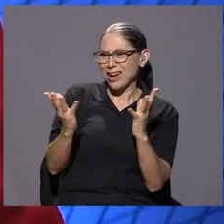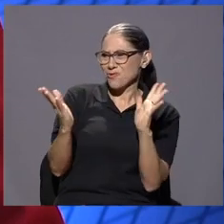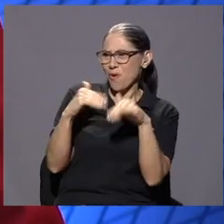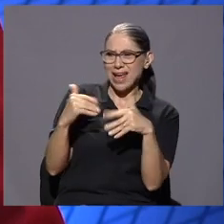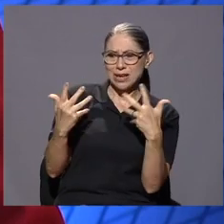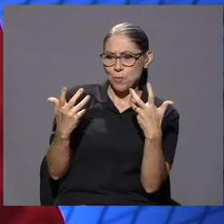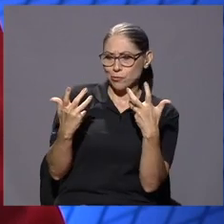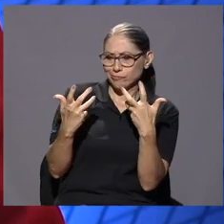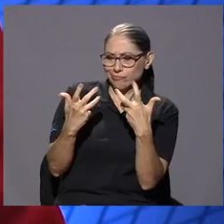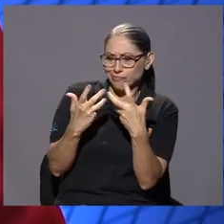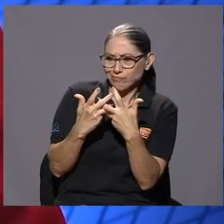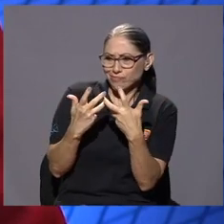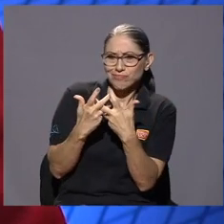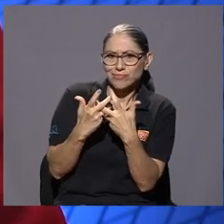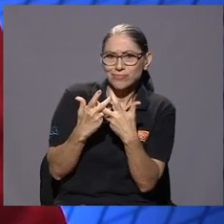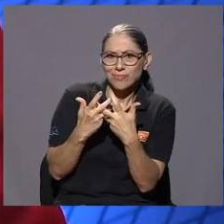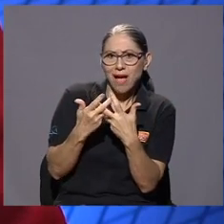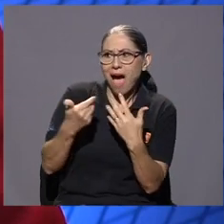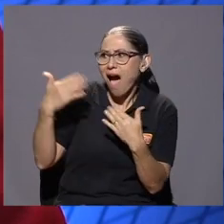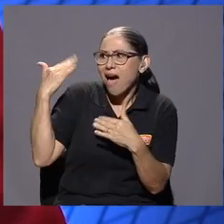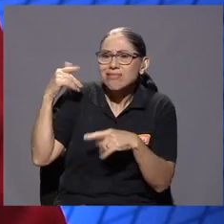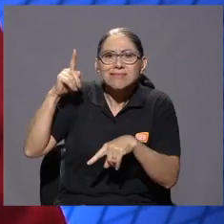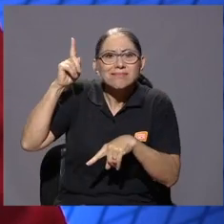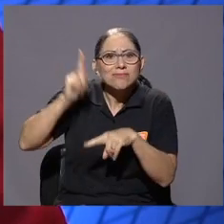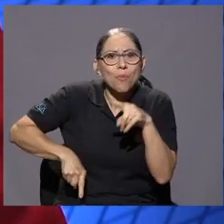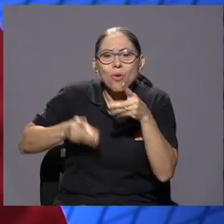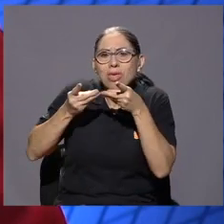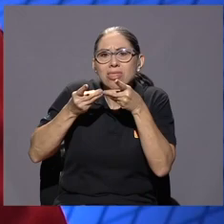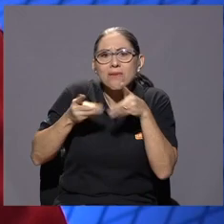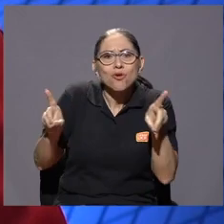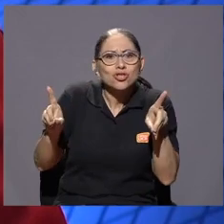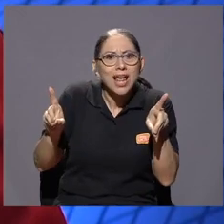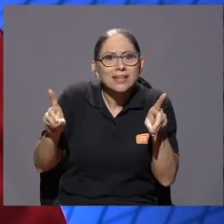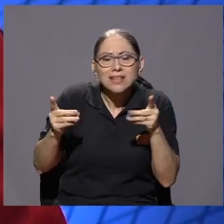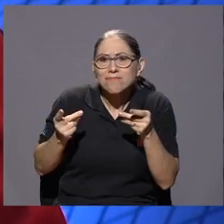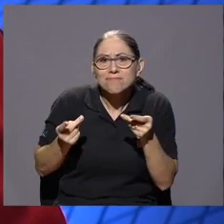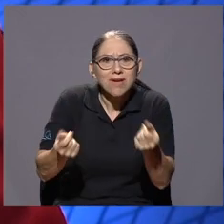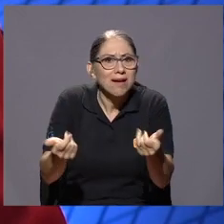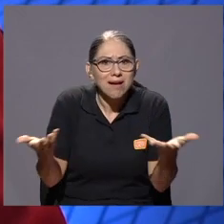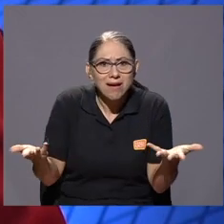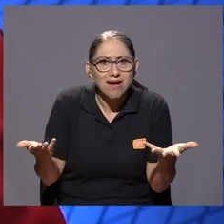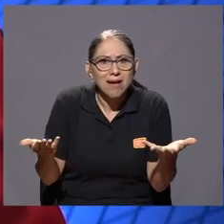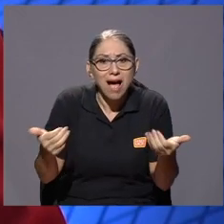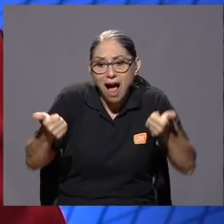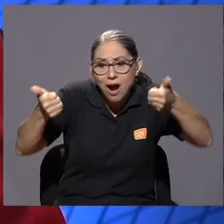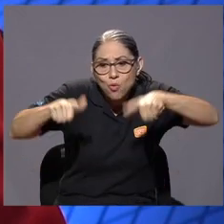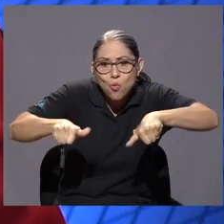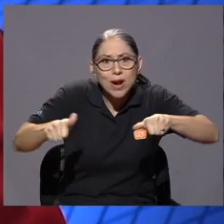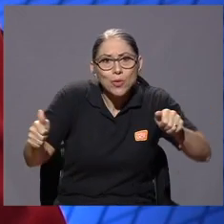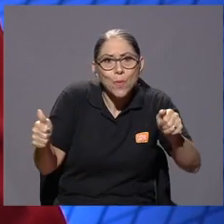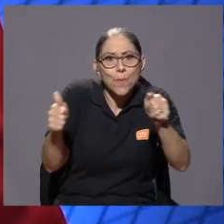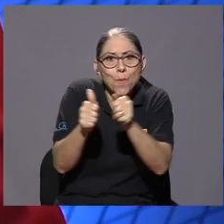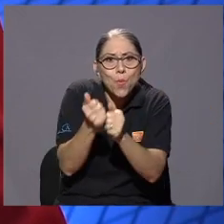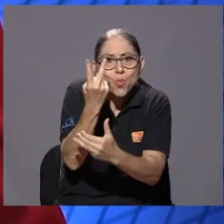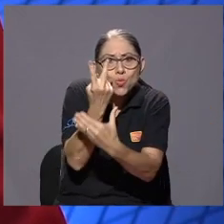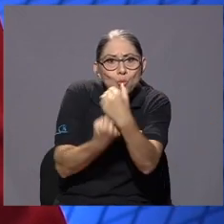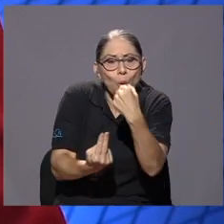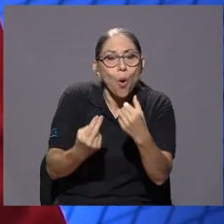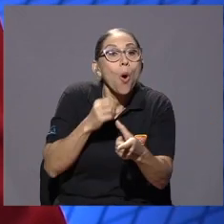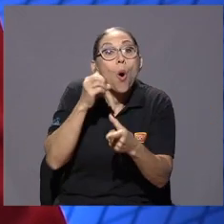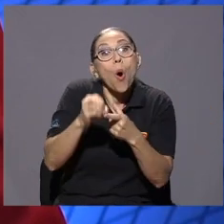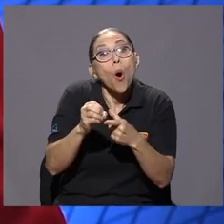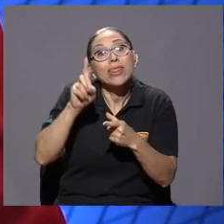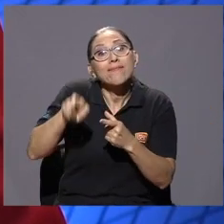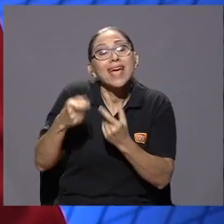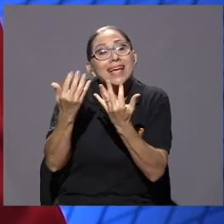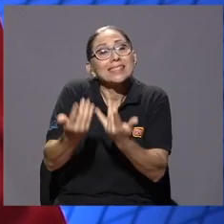no había posibilidad de divorciarse con una mayor brevedad, por ejemplo, por mutuo acuerdo, o